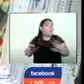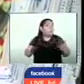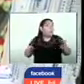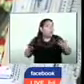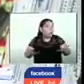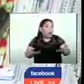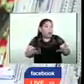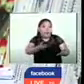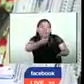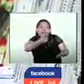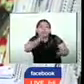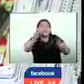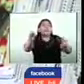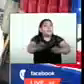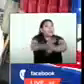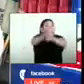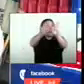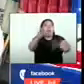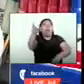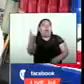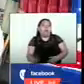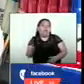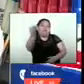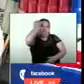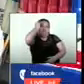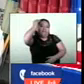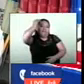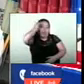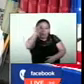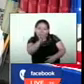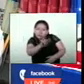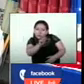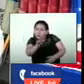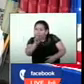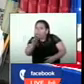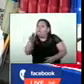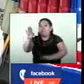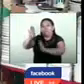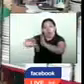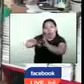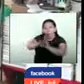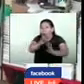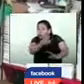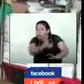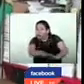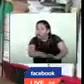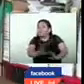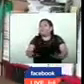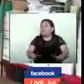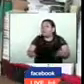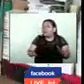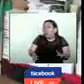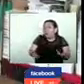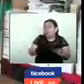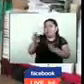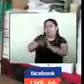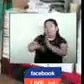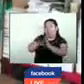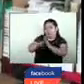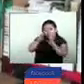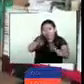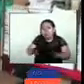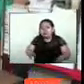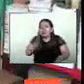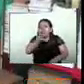brindar la información para que el consumidor pueda identificar aquellos establecimientos que están ofreciendo precios más atractivos para